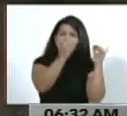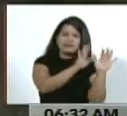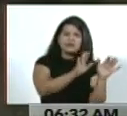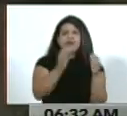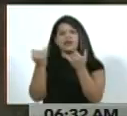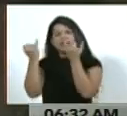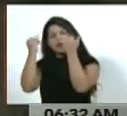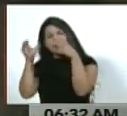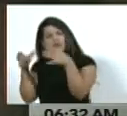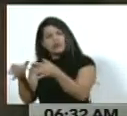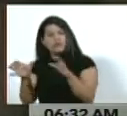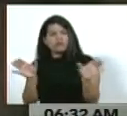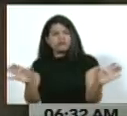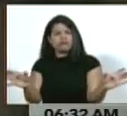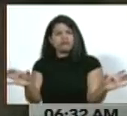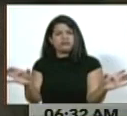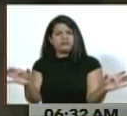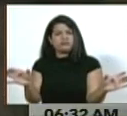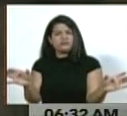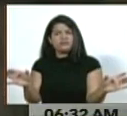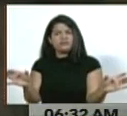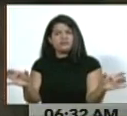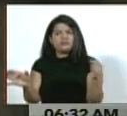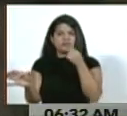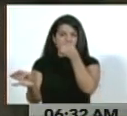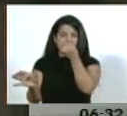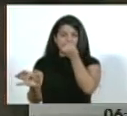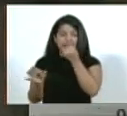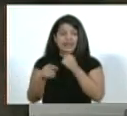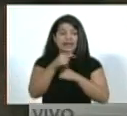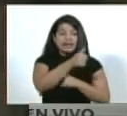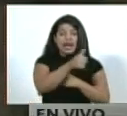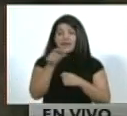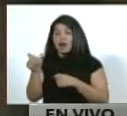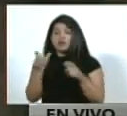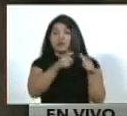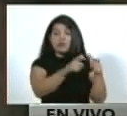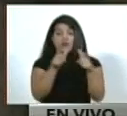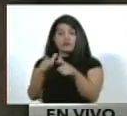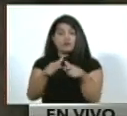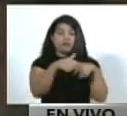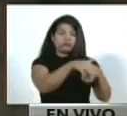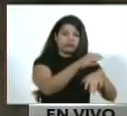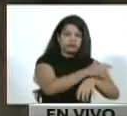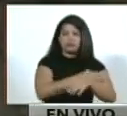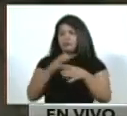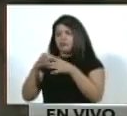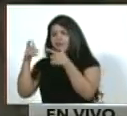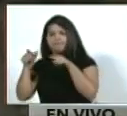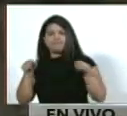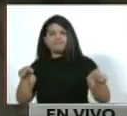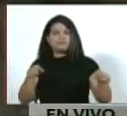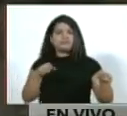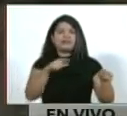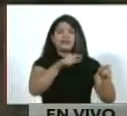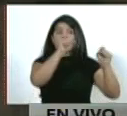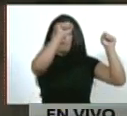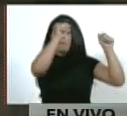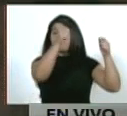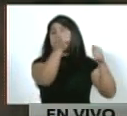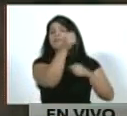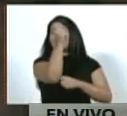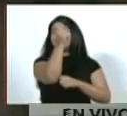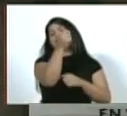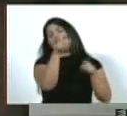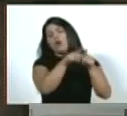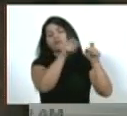que cada sector levanta en sus banderas, nosotros, los bolivarianos,